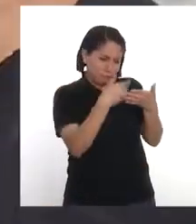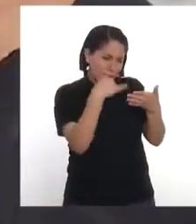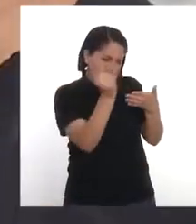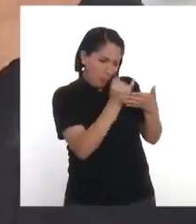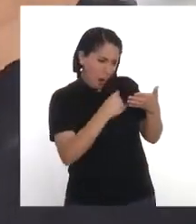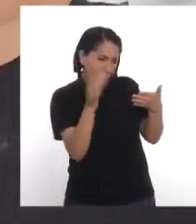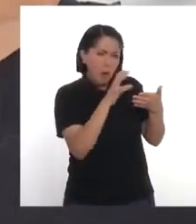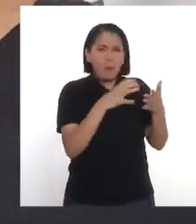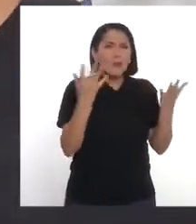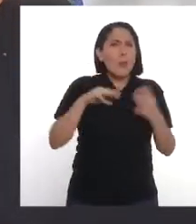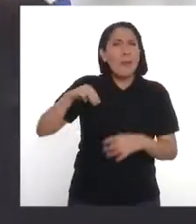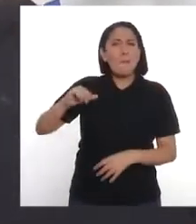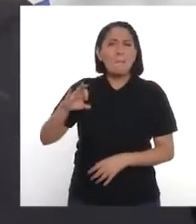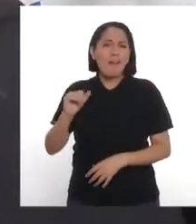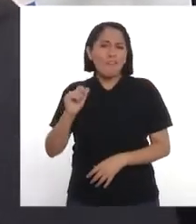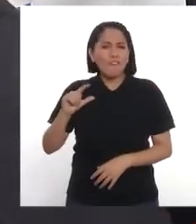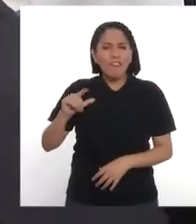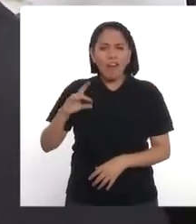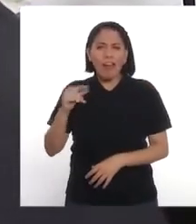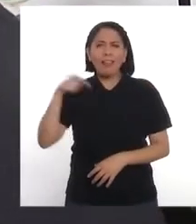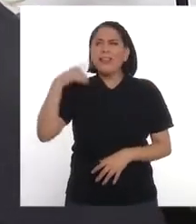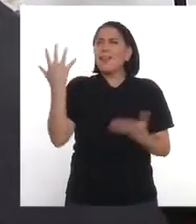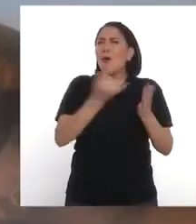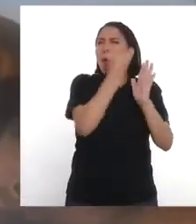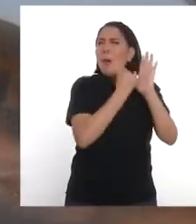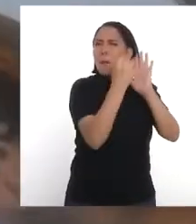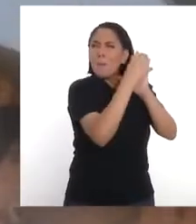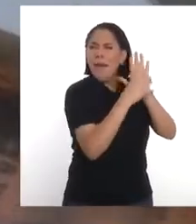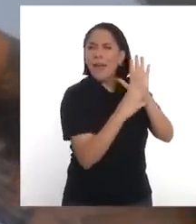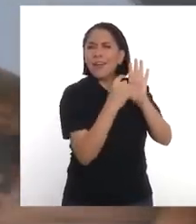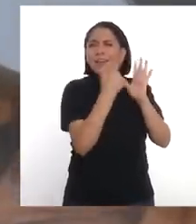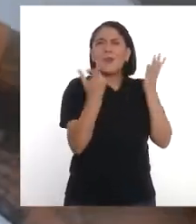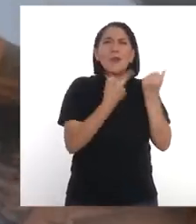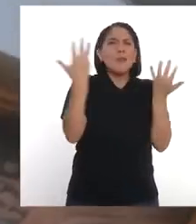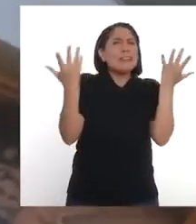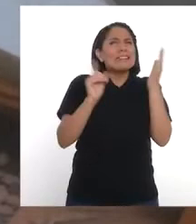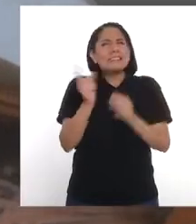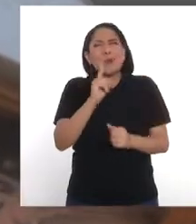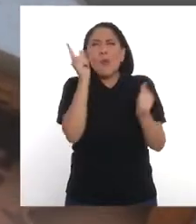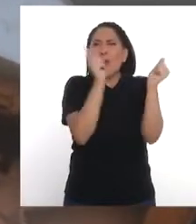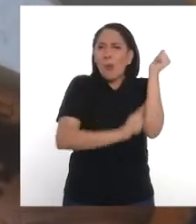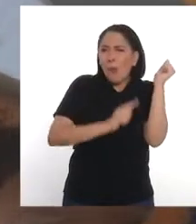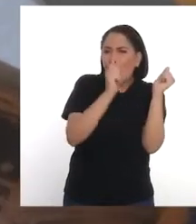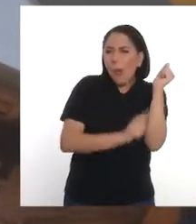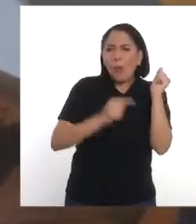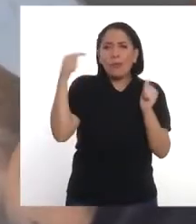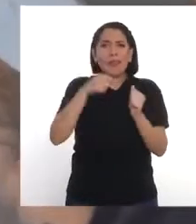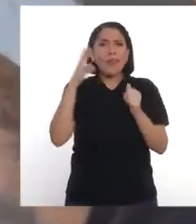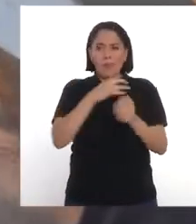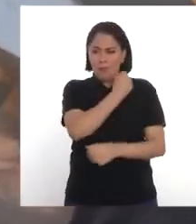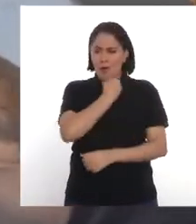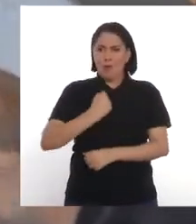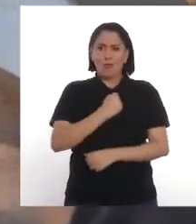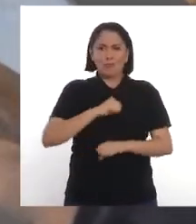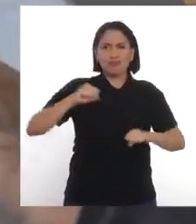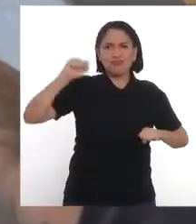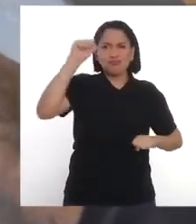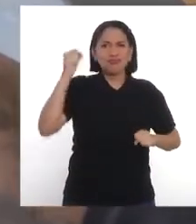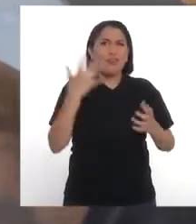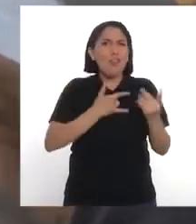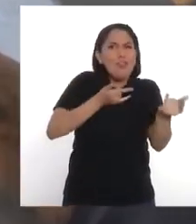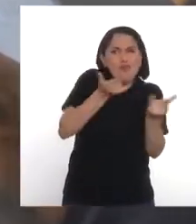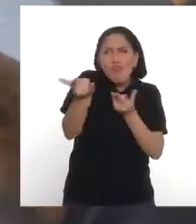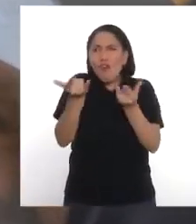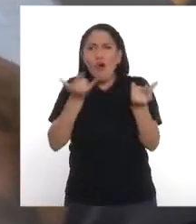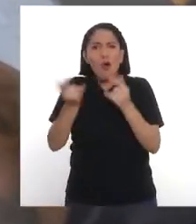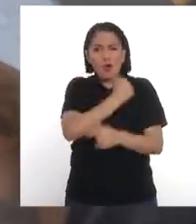Siempre había, por ejemplo, Mafalda, Asterix, que son cómics no clásicos, digámoslo así. Luego llega los superhéroes, llega el Hombre Araña,